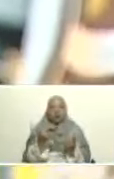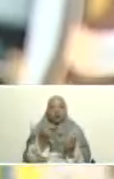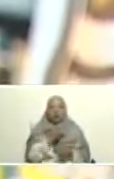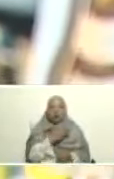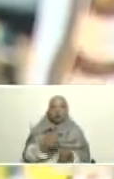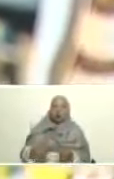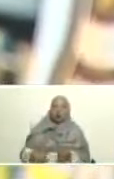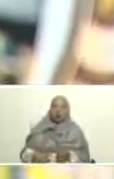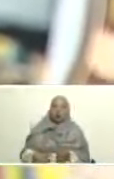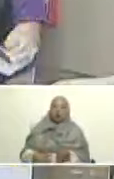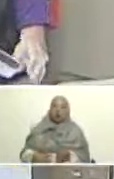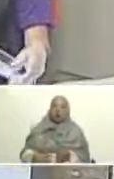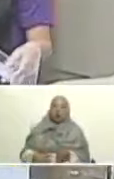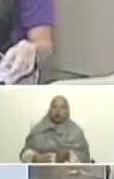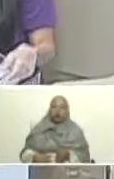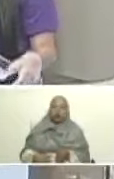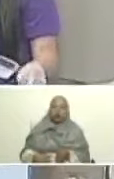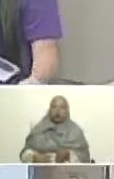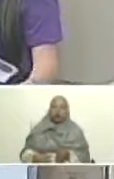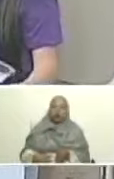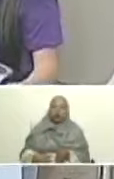orden.